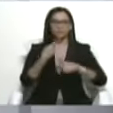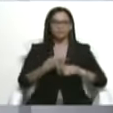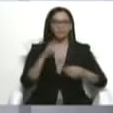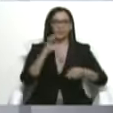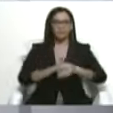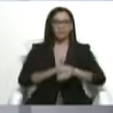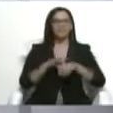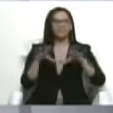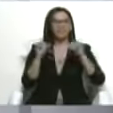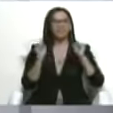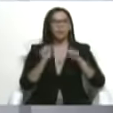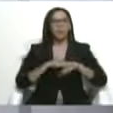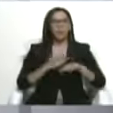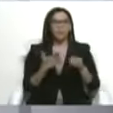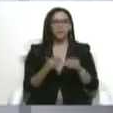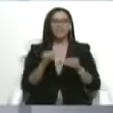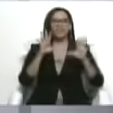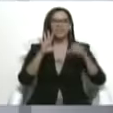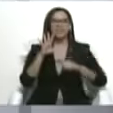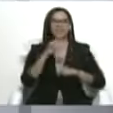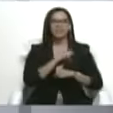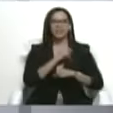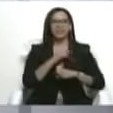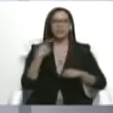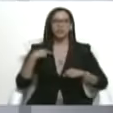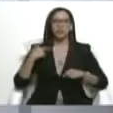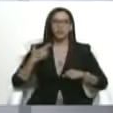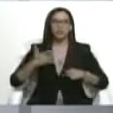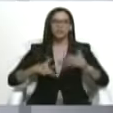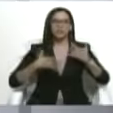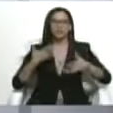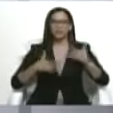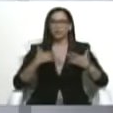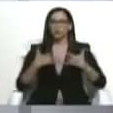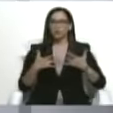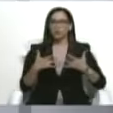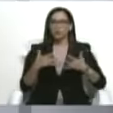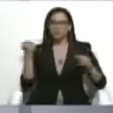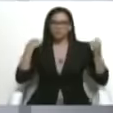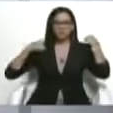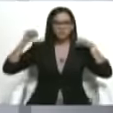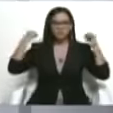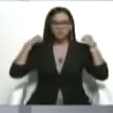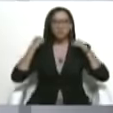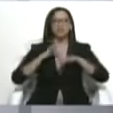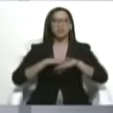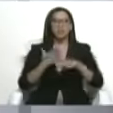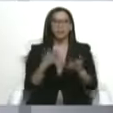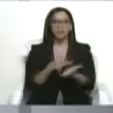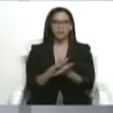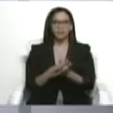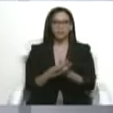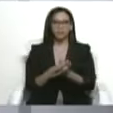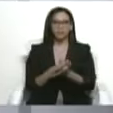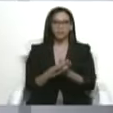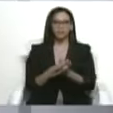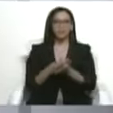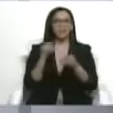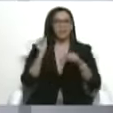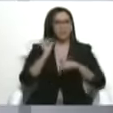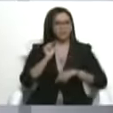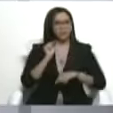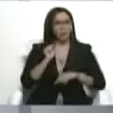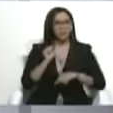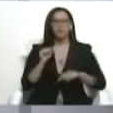entendimos claramente por qué ese 15 de enero él tuvo esa actitud hostil y en razón de qué ocurrió todo eso. En ese momento